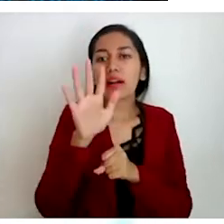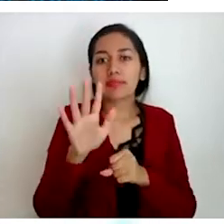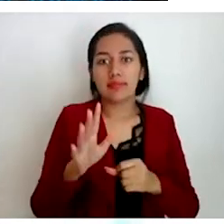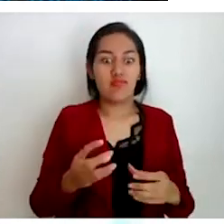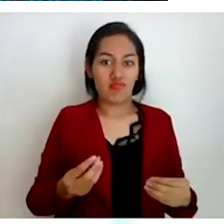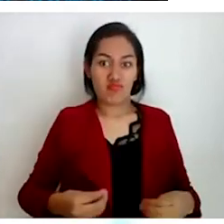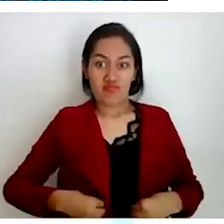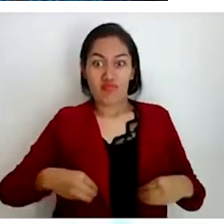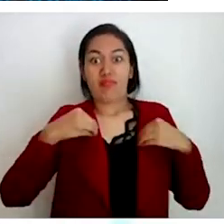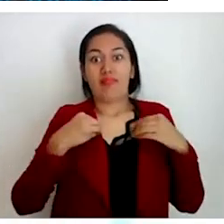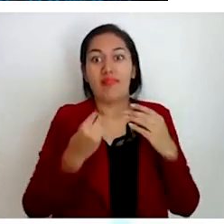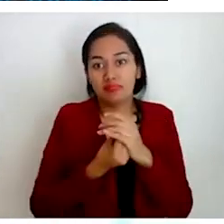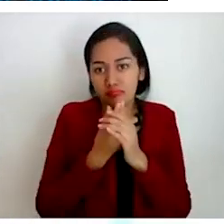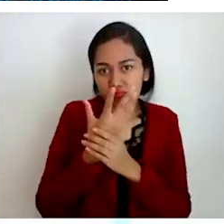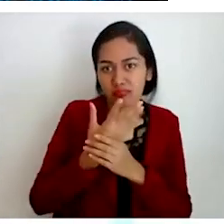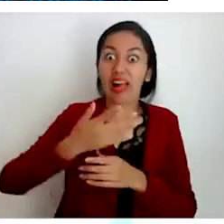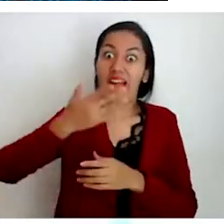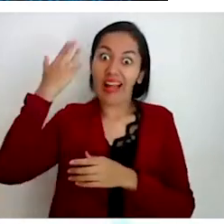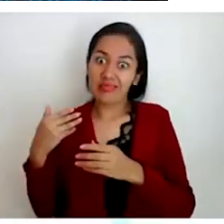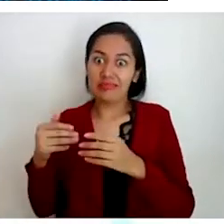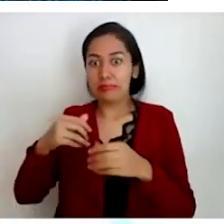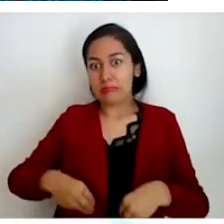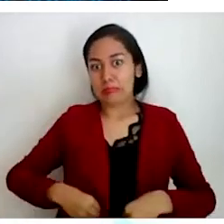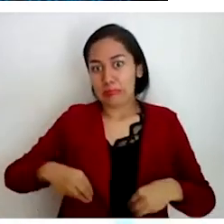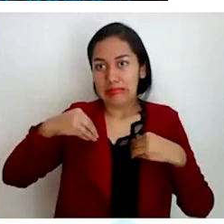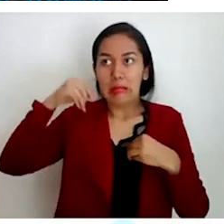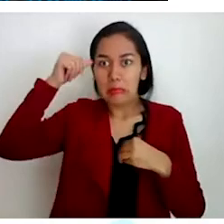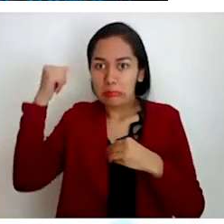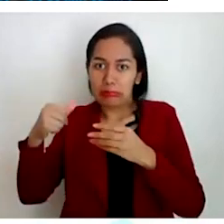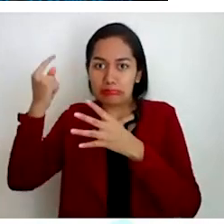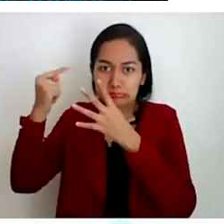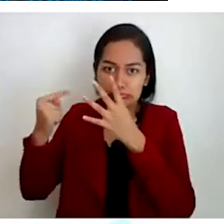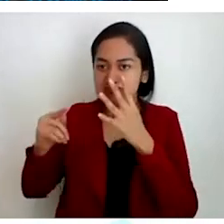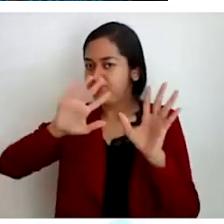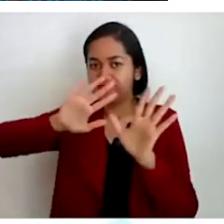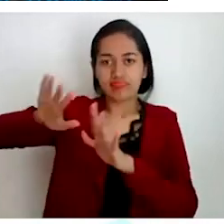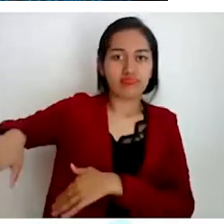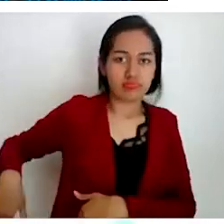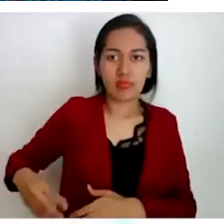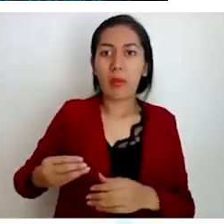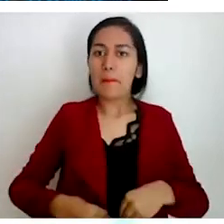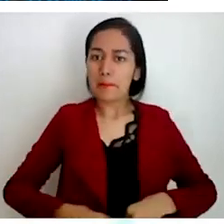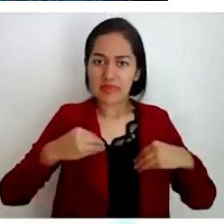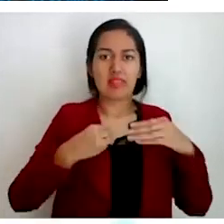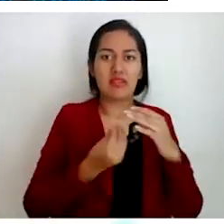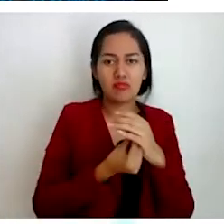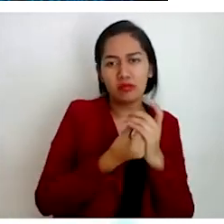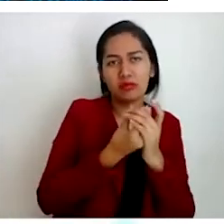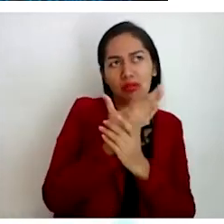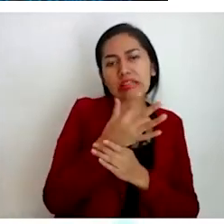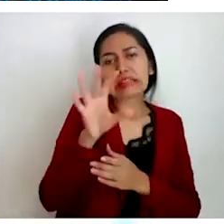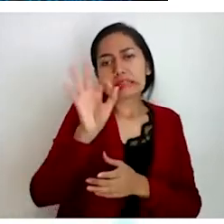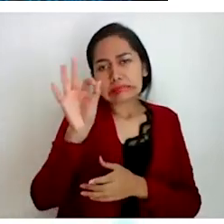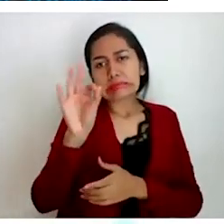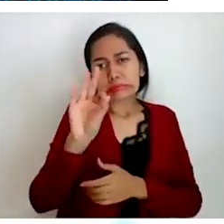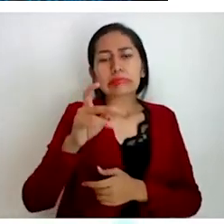vida de cero prácticamente, ¿no? Entonces sí, es un ámbito religioso protestante